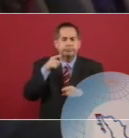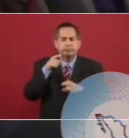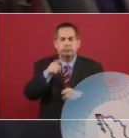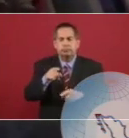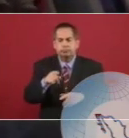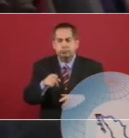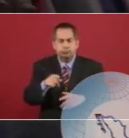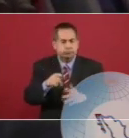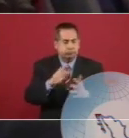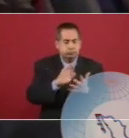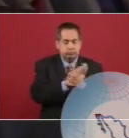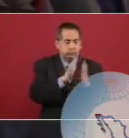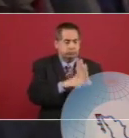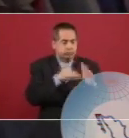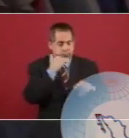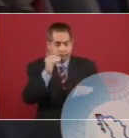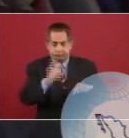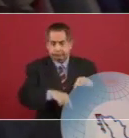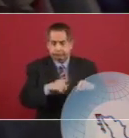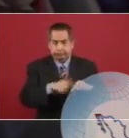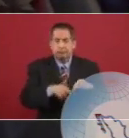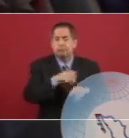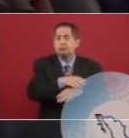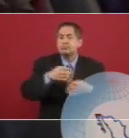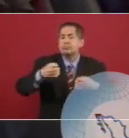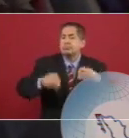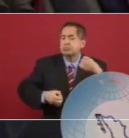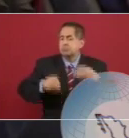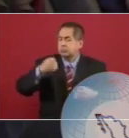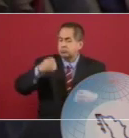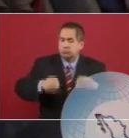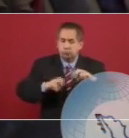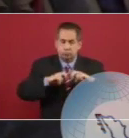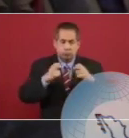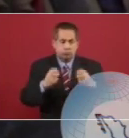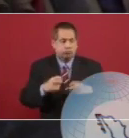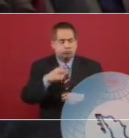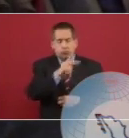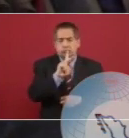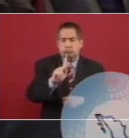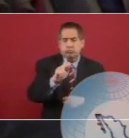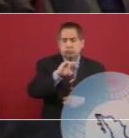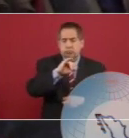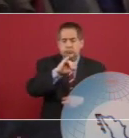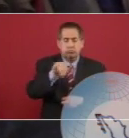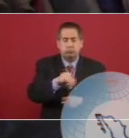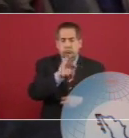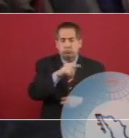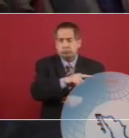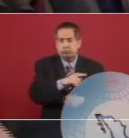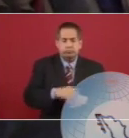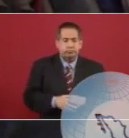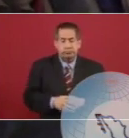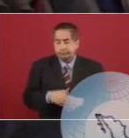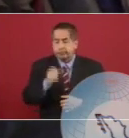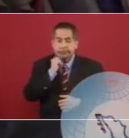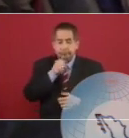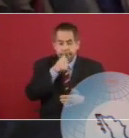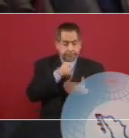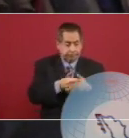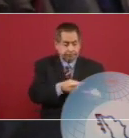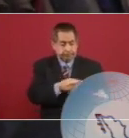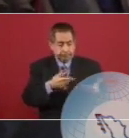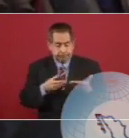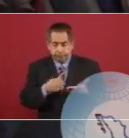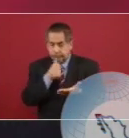al combate a la corrupción en los jueces y en el Poder Judicial. Del Senado le enviaron una carta al presidente de